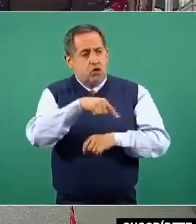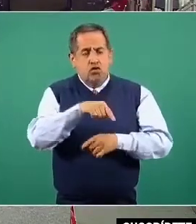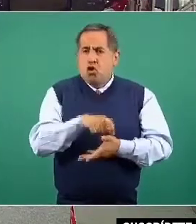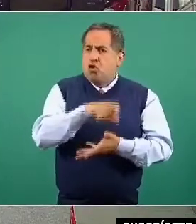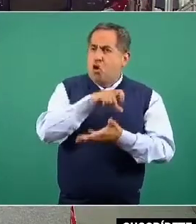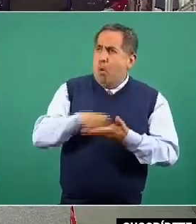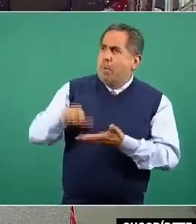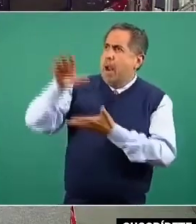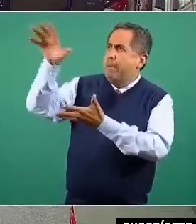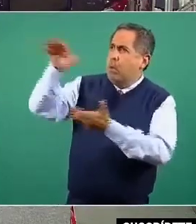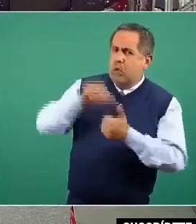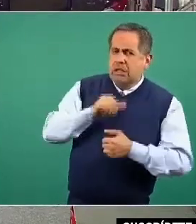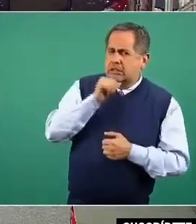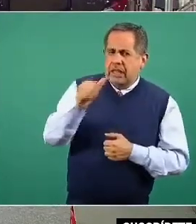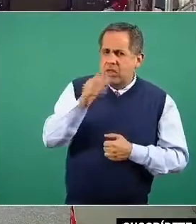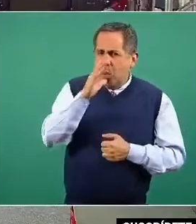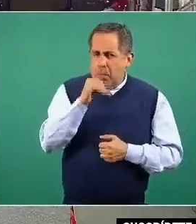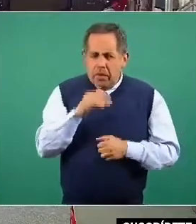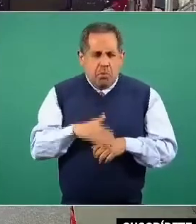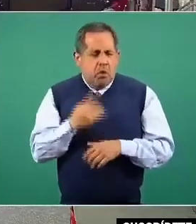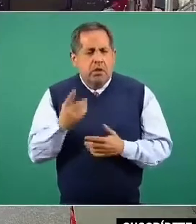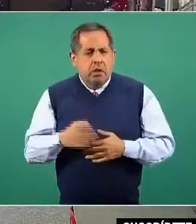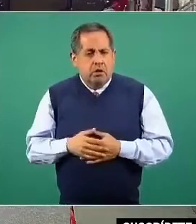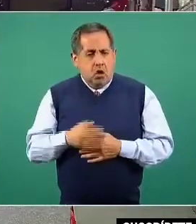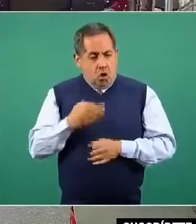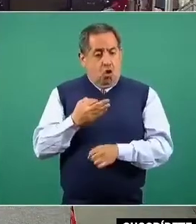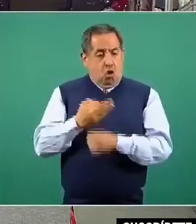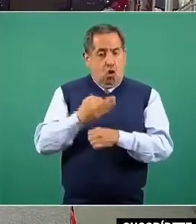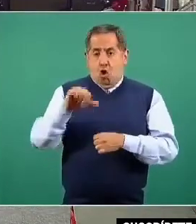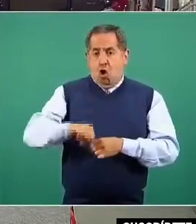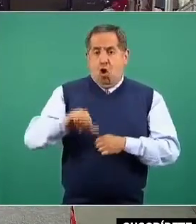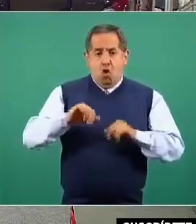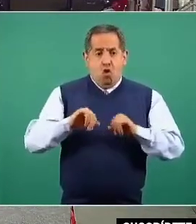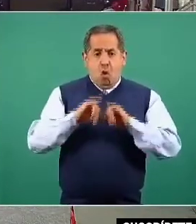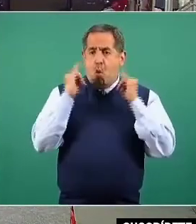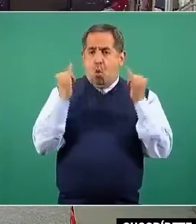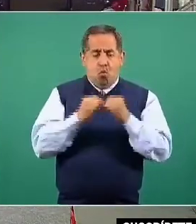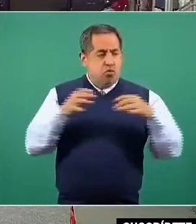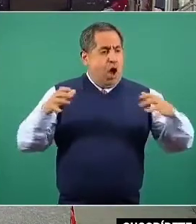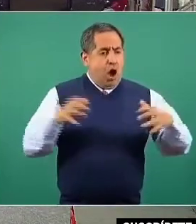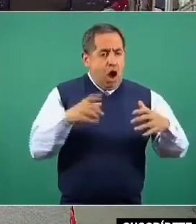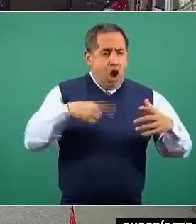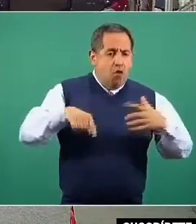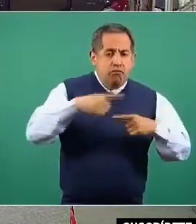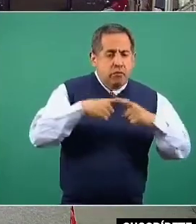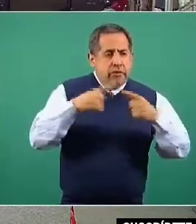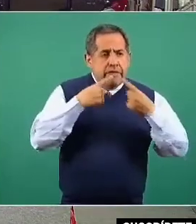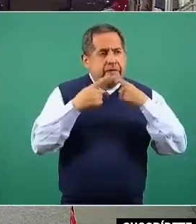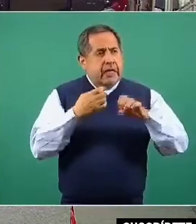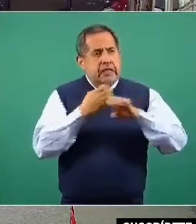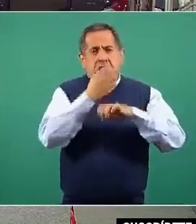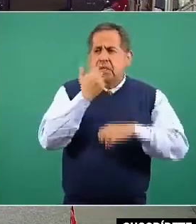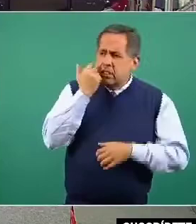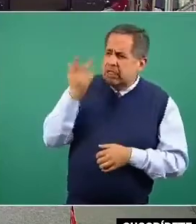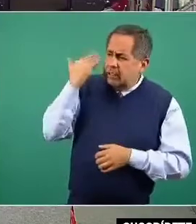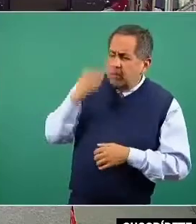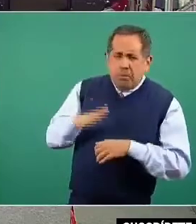vacunas directamente. Entiendo que hoy hubo una reunión y está esta petición por parte de los estados. Esa sería la